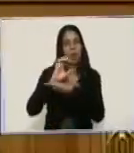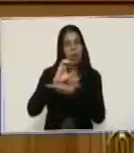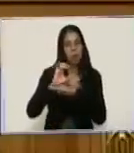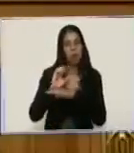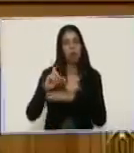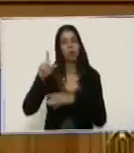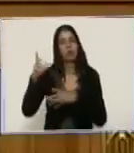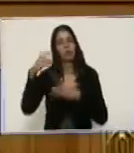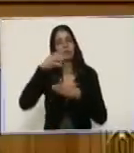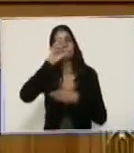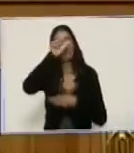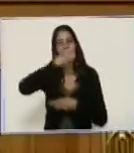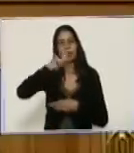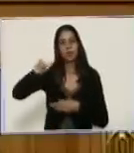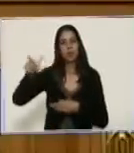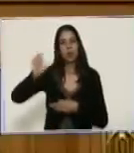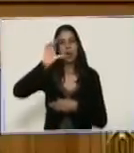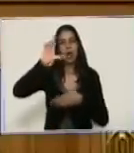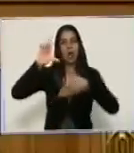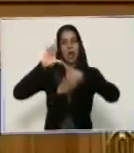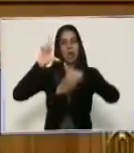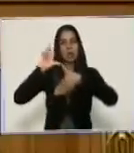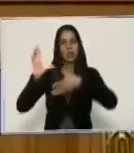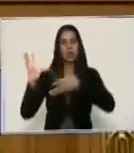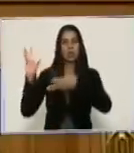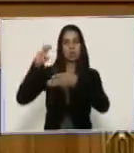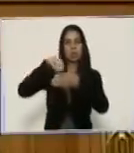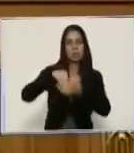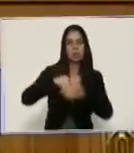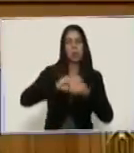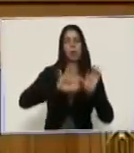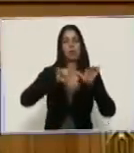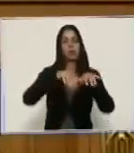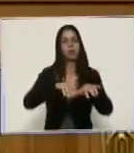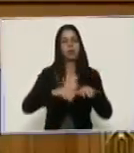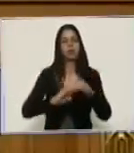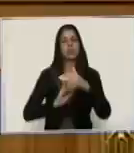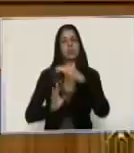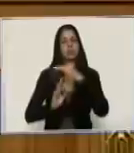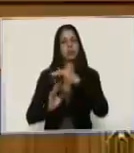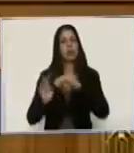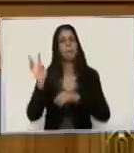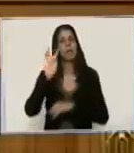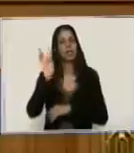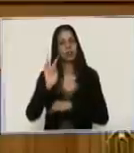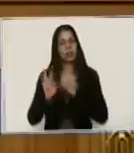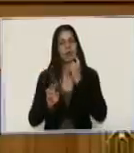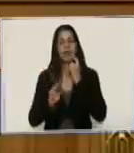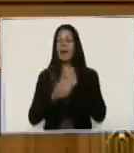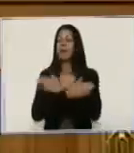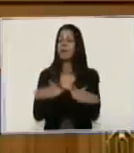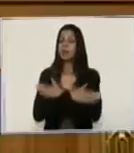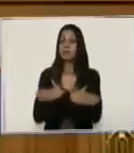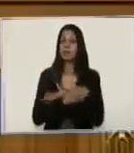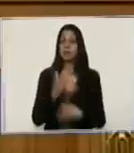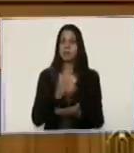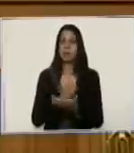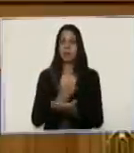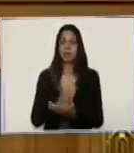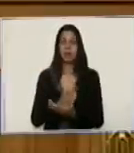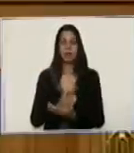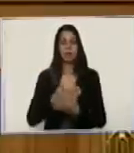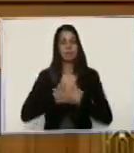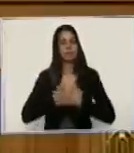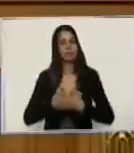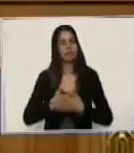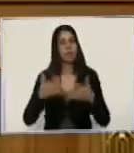de Latinoamérica que han decidido trabajar por la patria. Los cuales los felicito y siempre les voy a dar de mi corazón